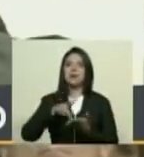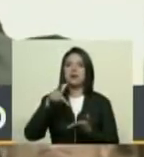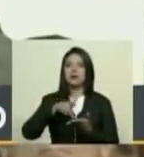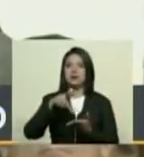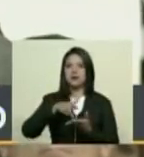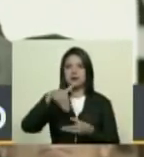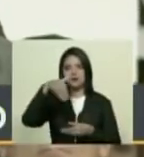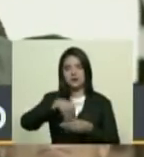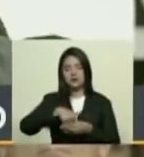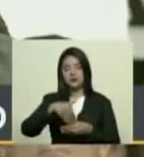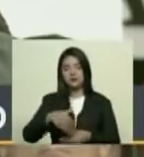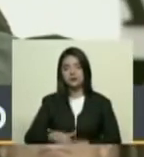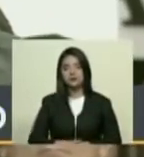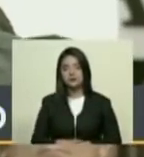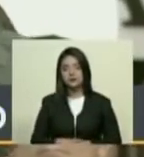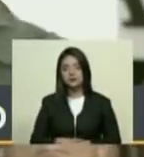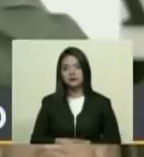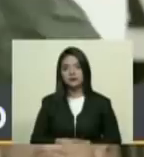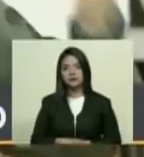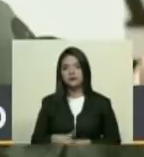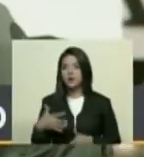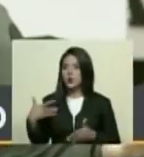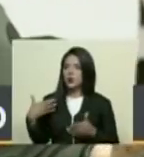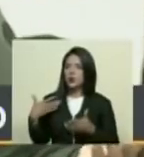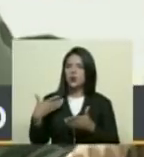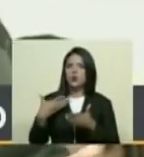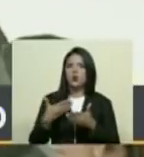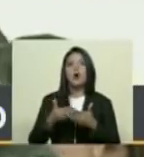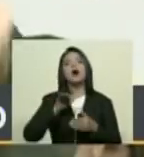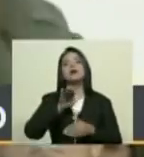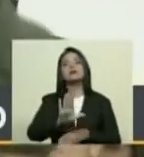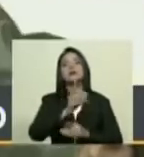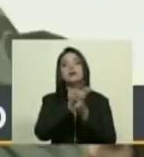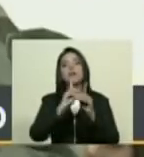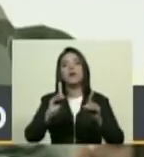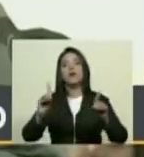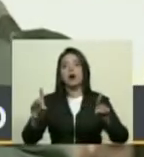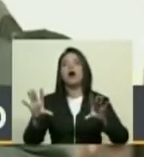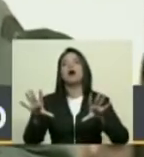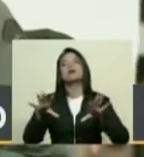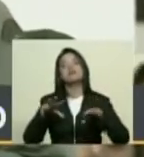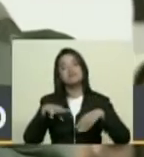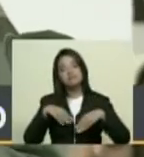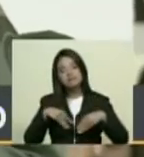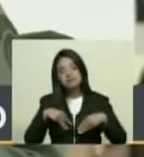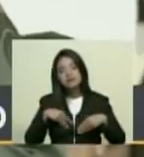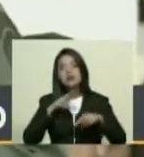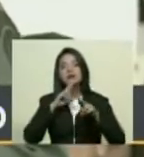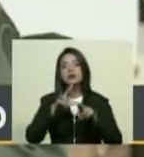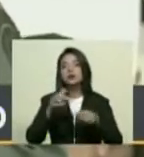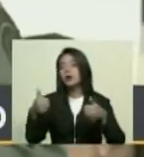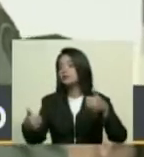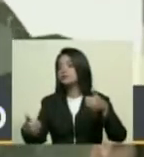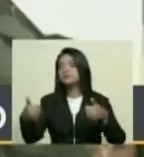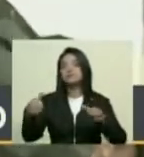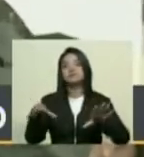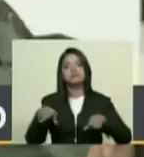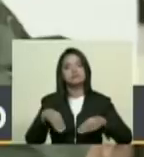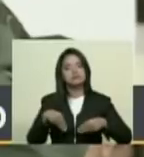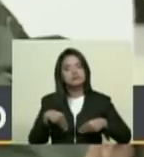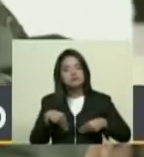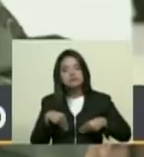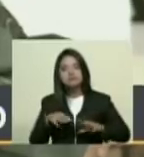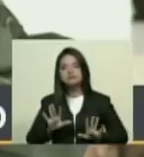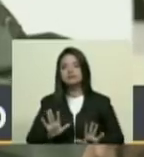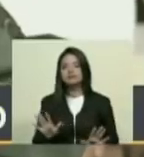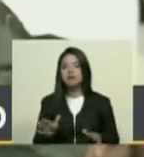Y a la final, bueno, como en democracia, aceptar los resultados, aceptar